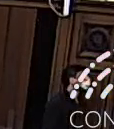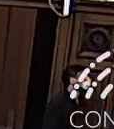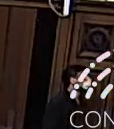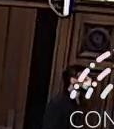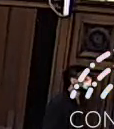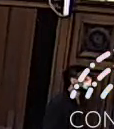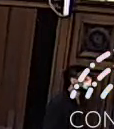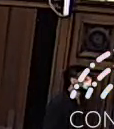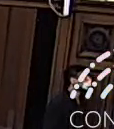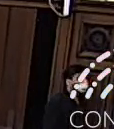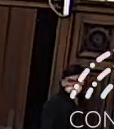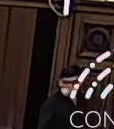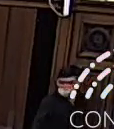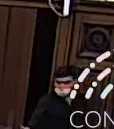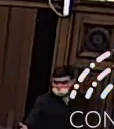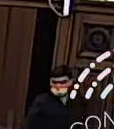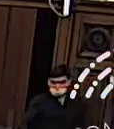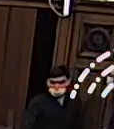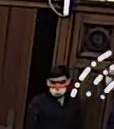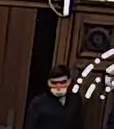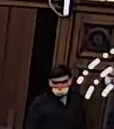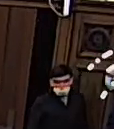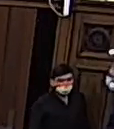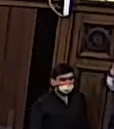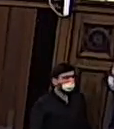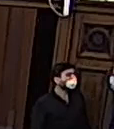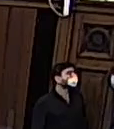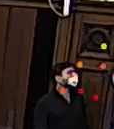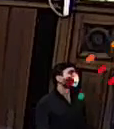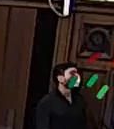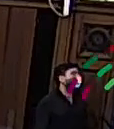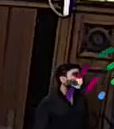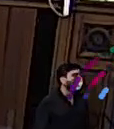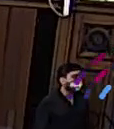El inciso segundo del artículo 45 se encuentra en votación.